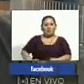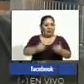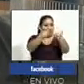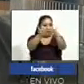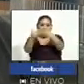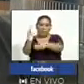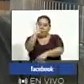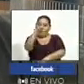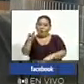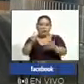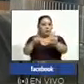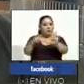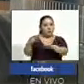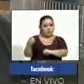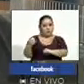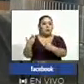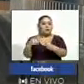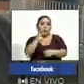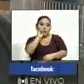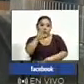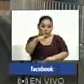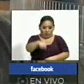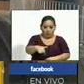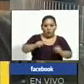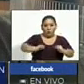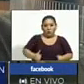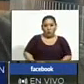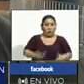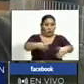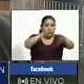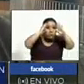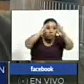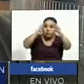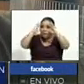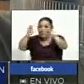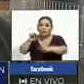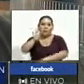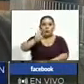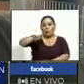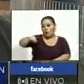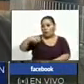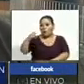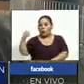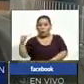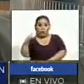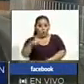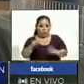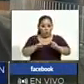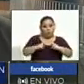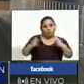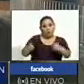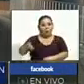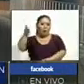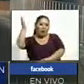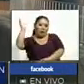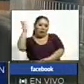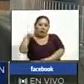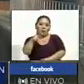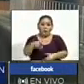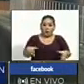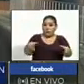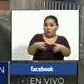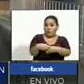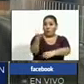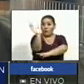del mundo. El mismo gobierno ha mencionado que ya han atendido a más de 4000 de estos. Hoy en conferencia de prensa, las autoridades, tanto de